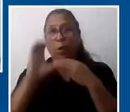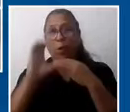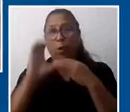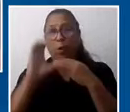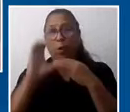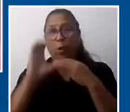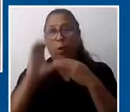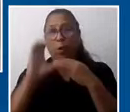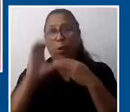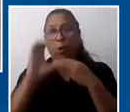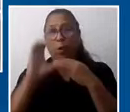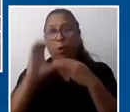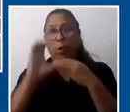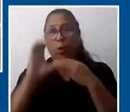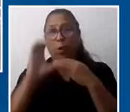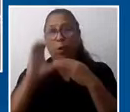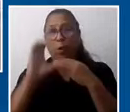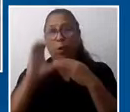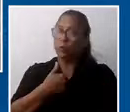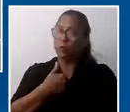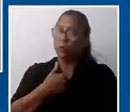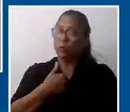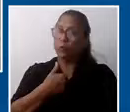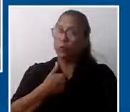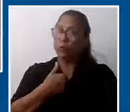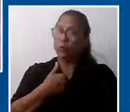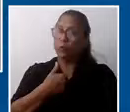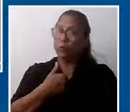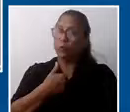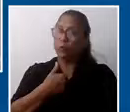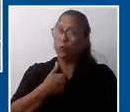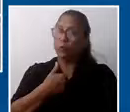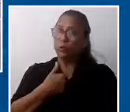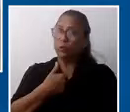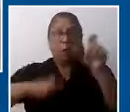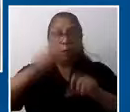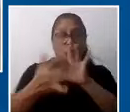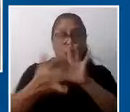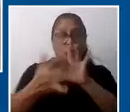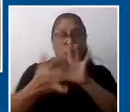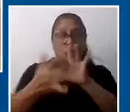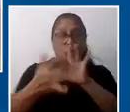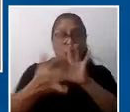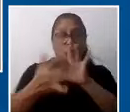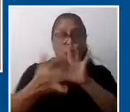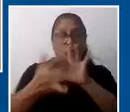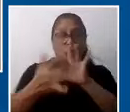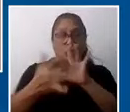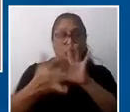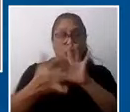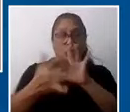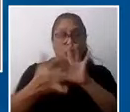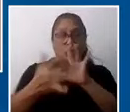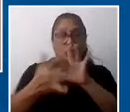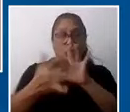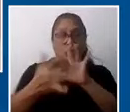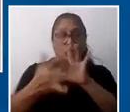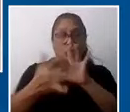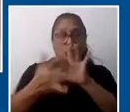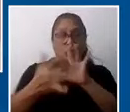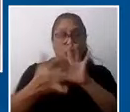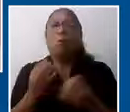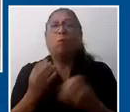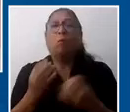Doctor, tenemos una última pregunta de nuestra parte para luego continuar con las personas que están en transmisión con nosotros. ¿De qué forma